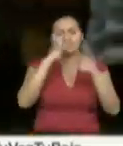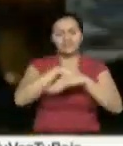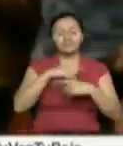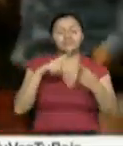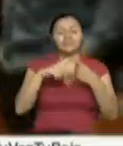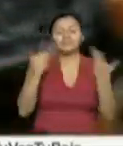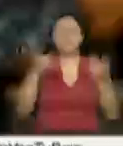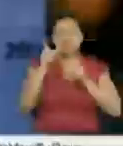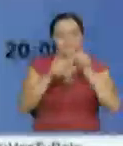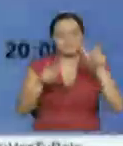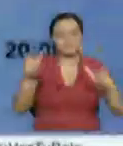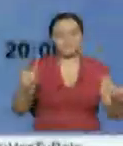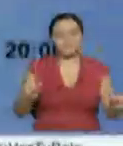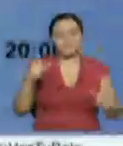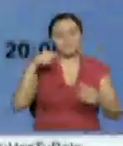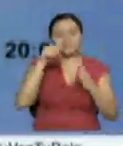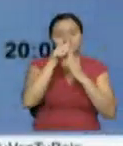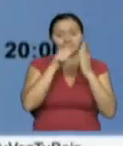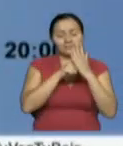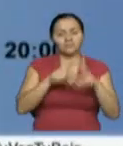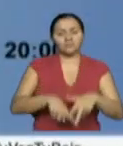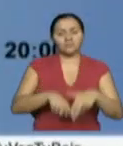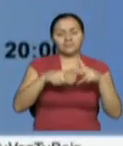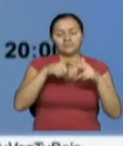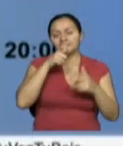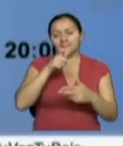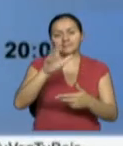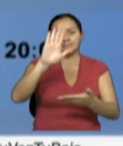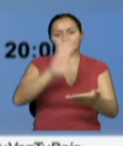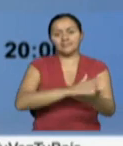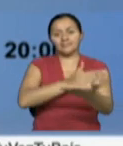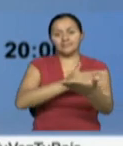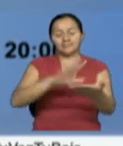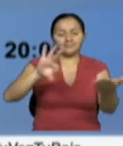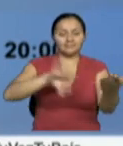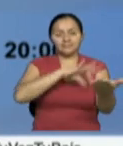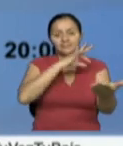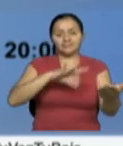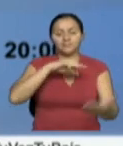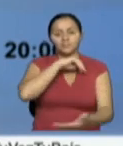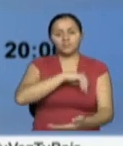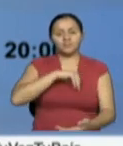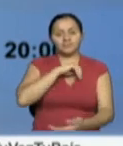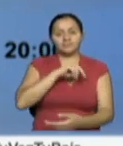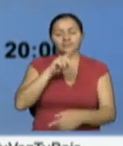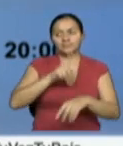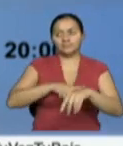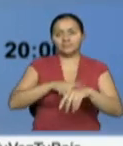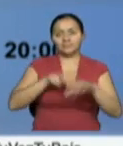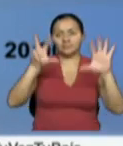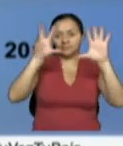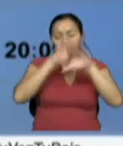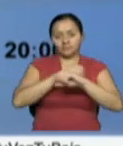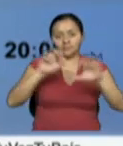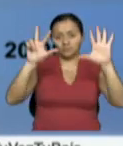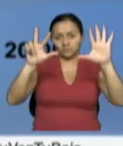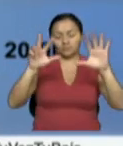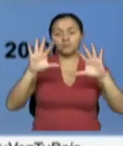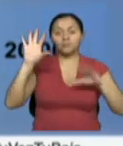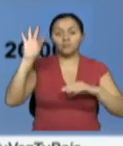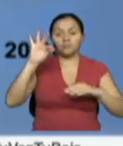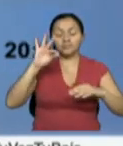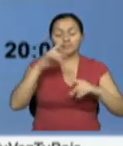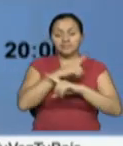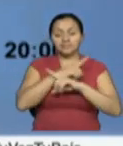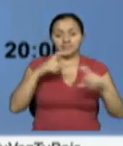la ciudadanía. Esta agenda inicia con un concierto de la Orquesta Sinfónica Municipal a las 20 horas. El 9 de marzo, nuevamente